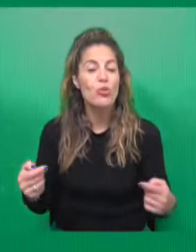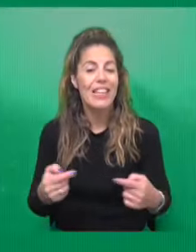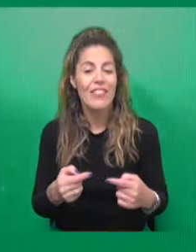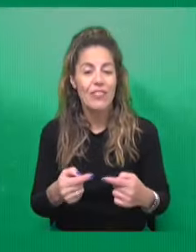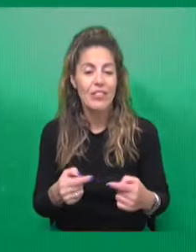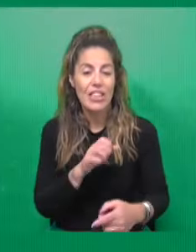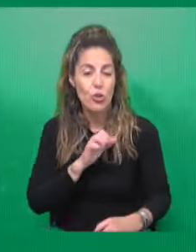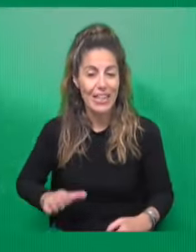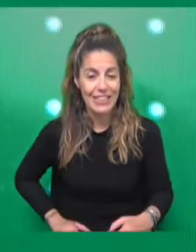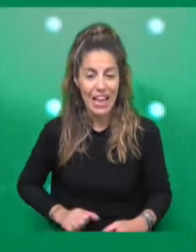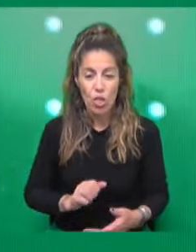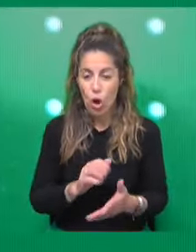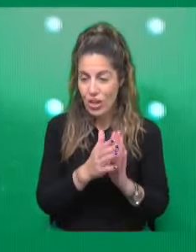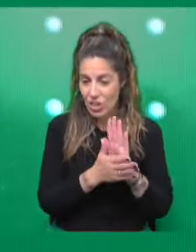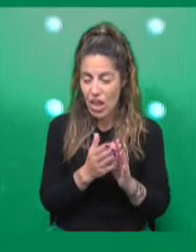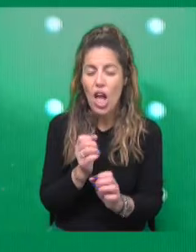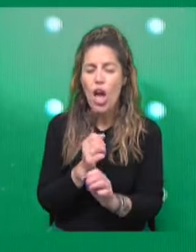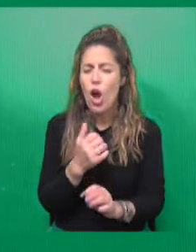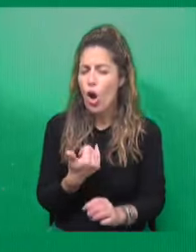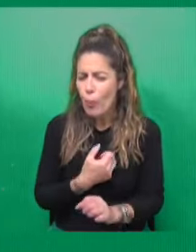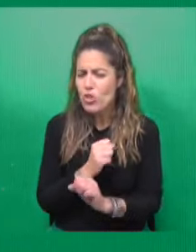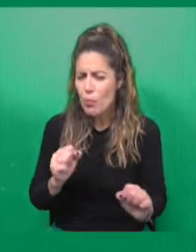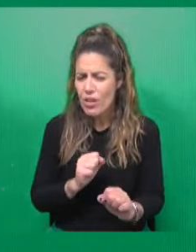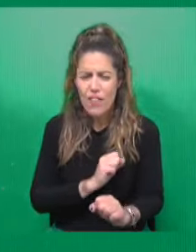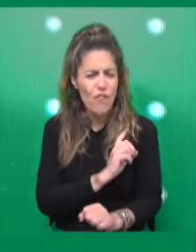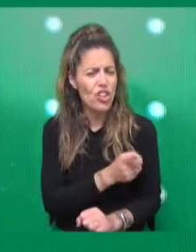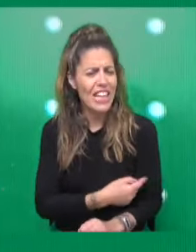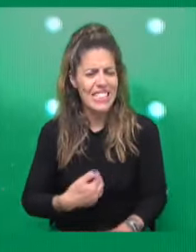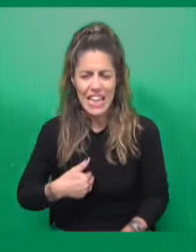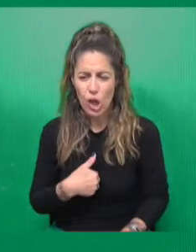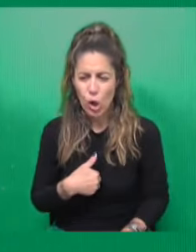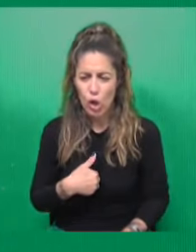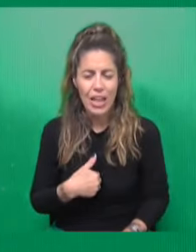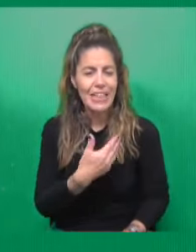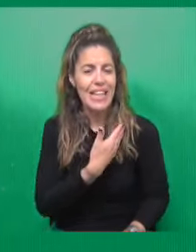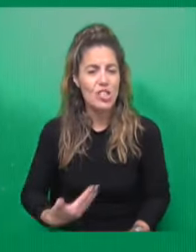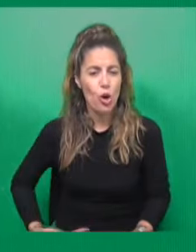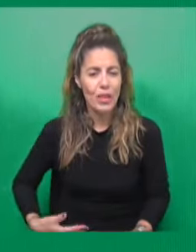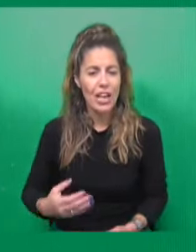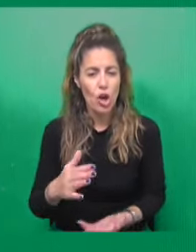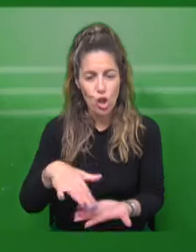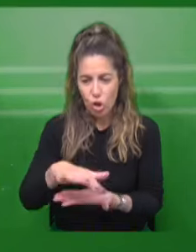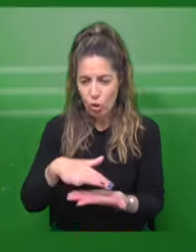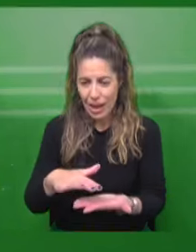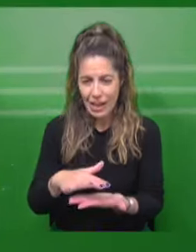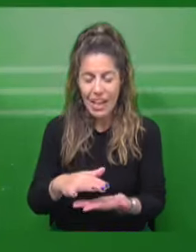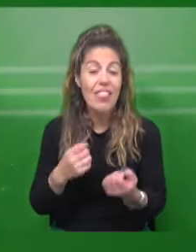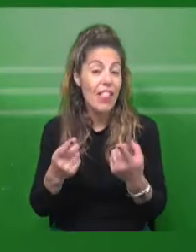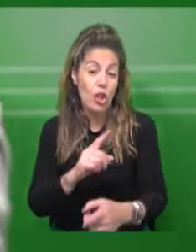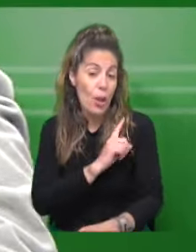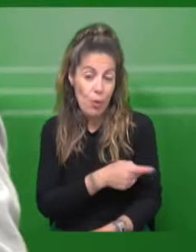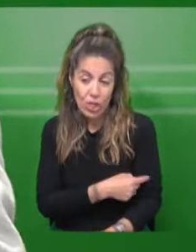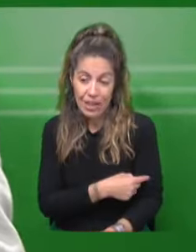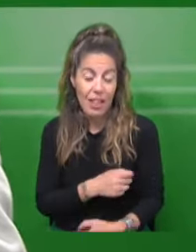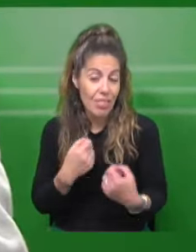cómo se puede fortalecer ser el rol a nivel internacional de esos gobiernos locales Álvaro y potenciar la contribución que puedan hacer Sí sí es Eso es eso que